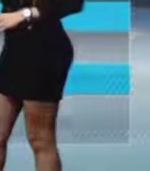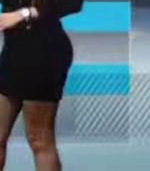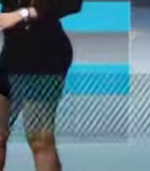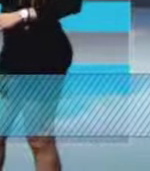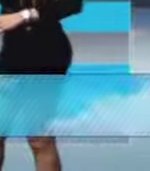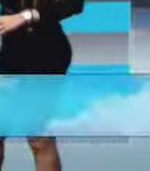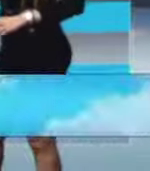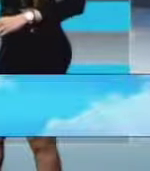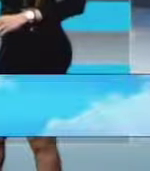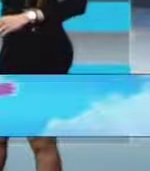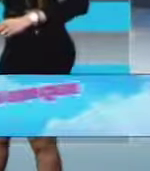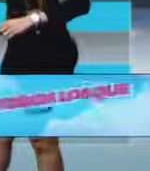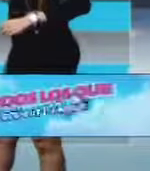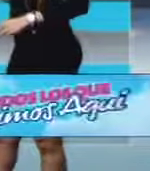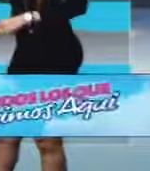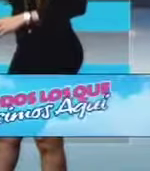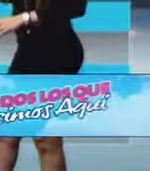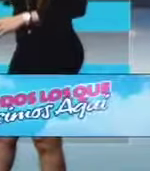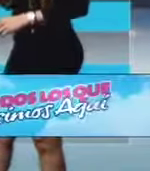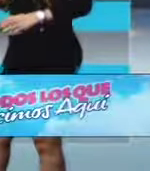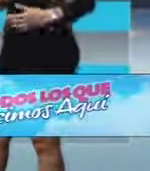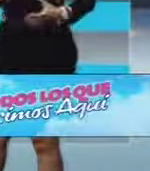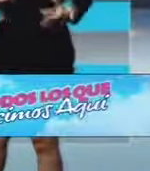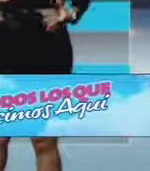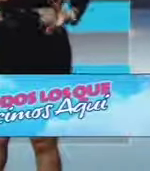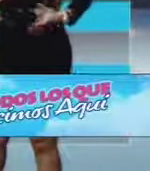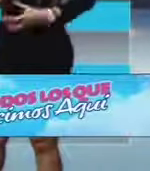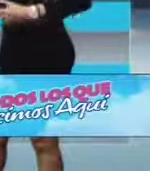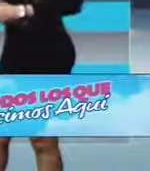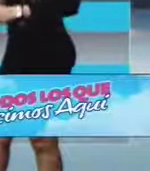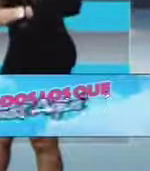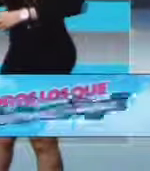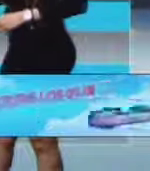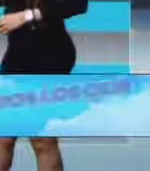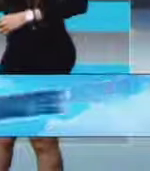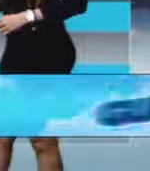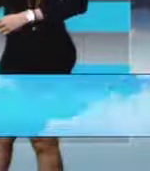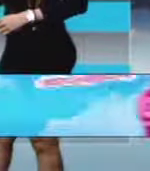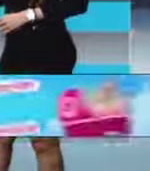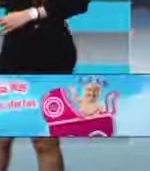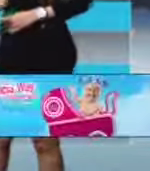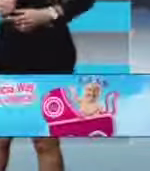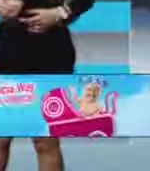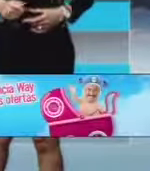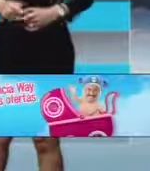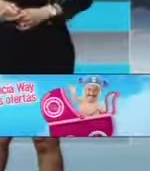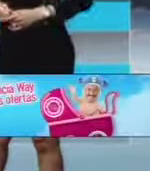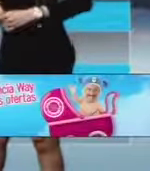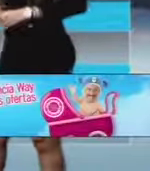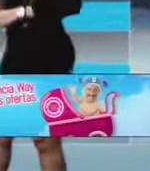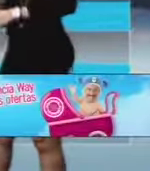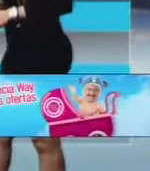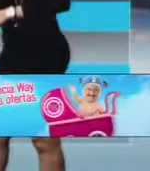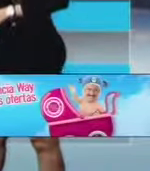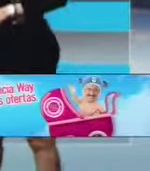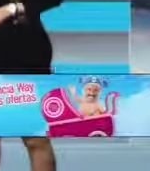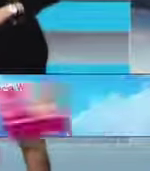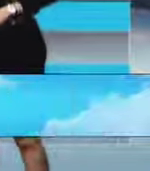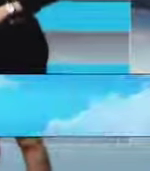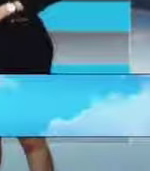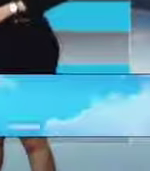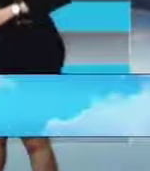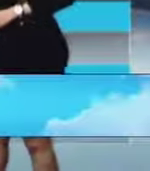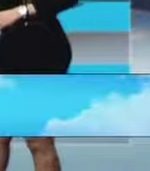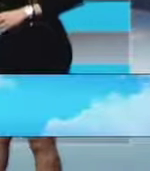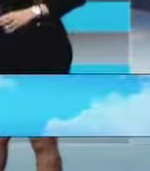grados centígrados, Petén entre los 23 y los 34, Las Verapaces entre los 25 y los 27 y el departamento de Izabal entre